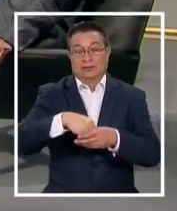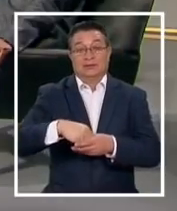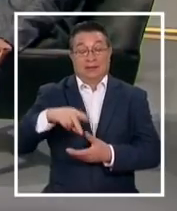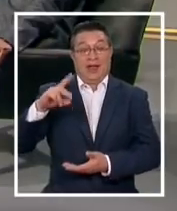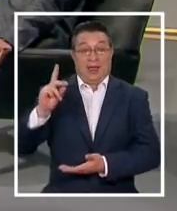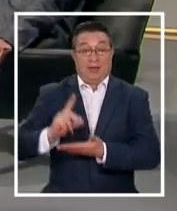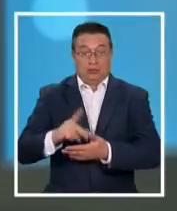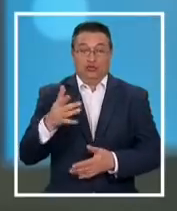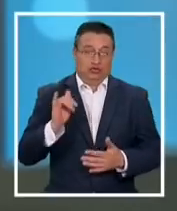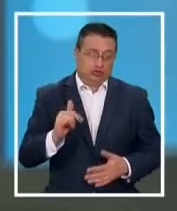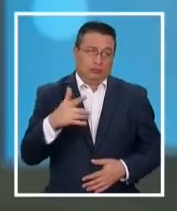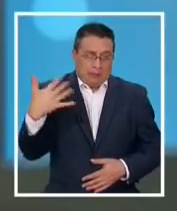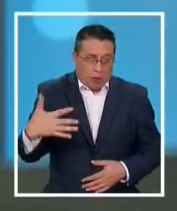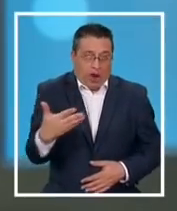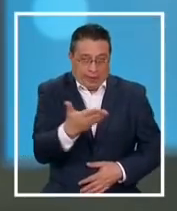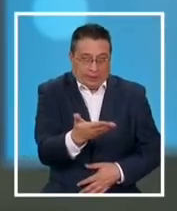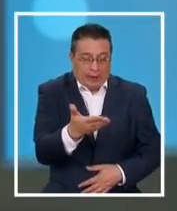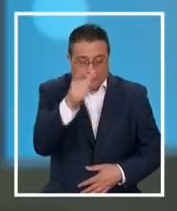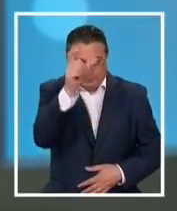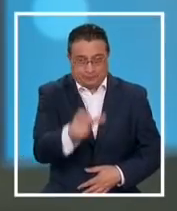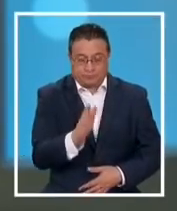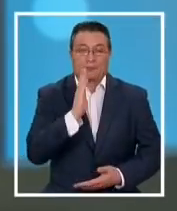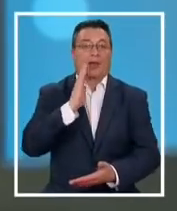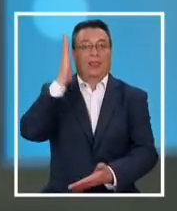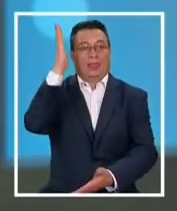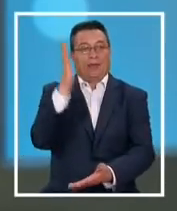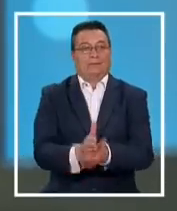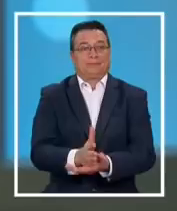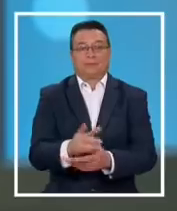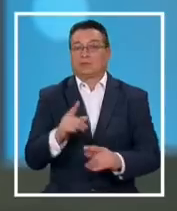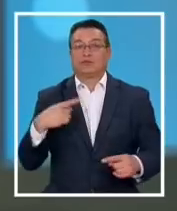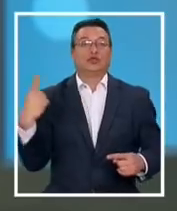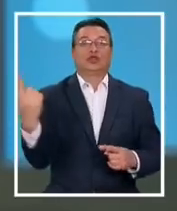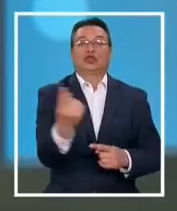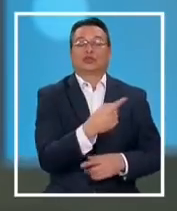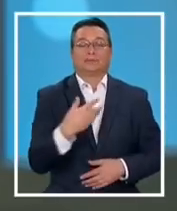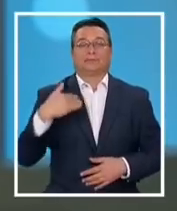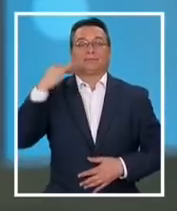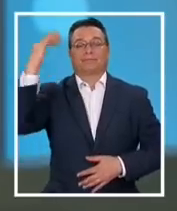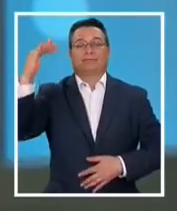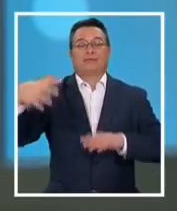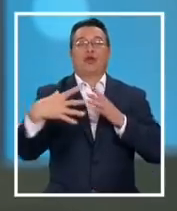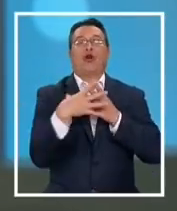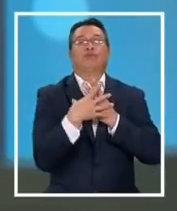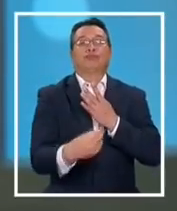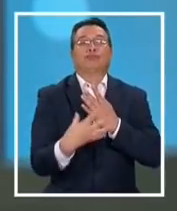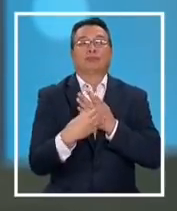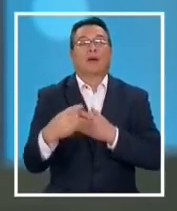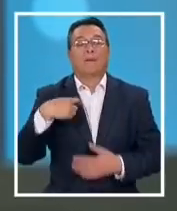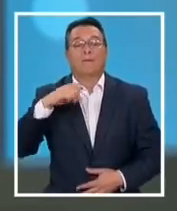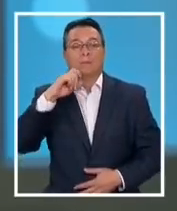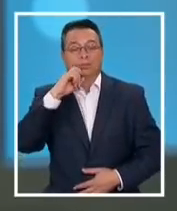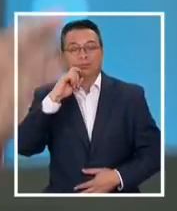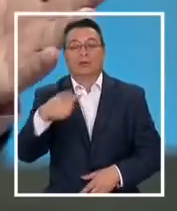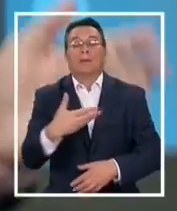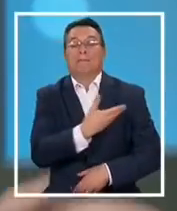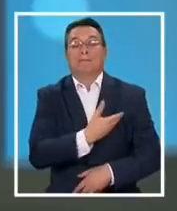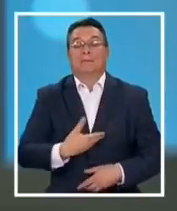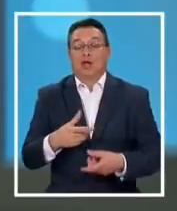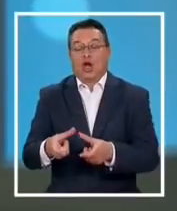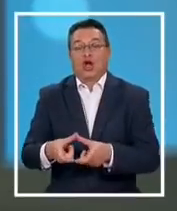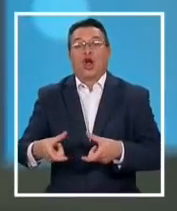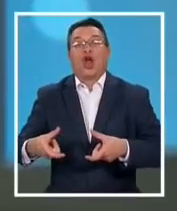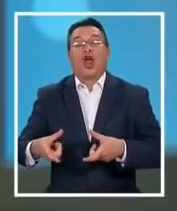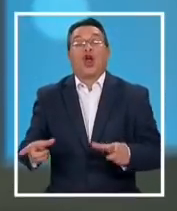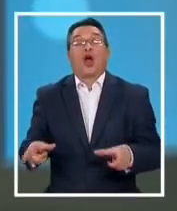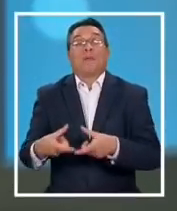decisivo. De Diputados? Ella terminó definiendo... Hizo que todos bailaran a su ritmo. Primero ella terminó definiendo quién presidía la Comisión de Constitución